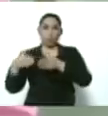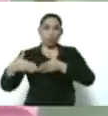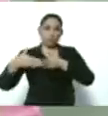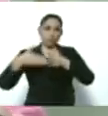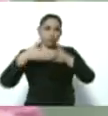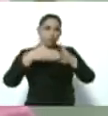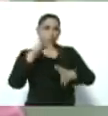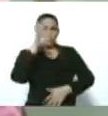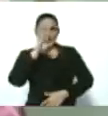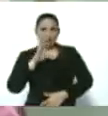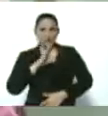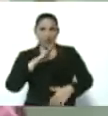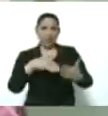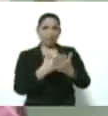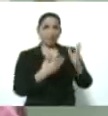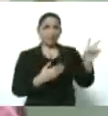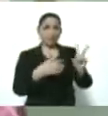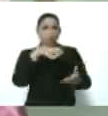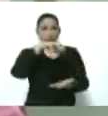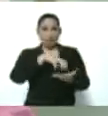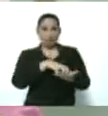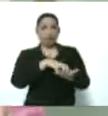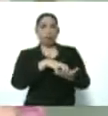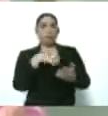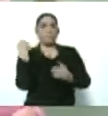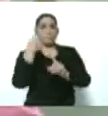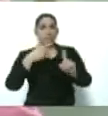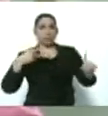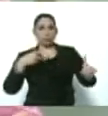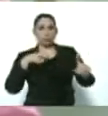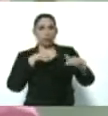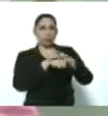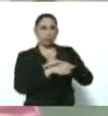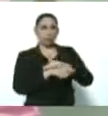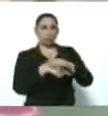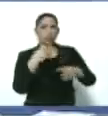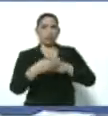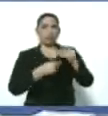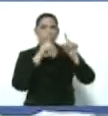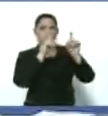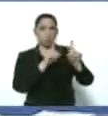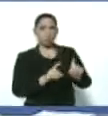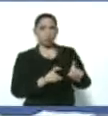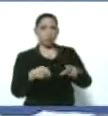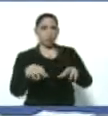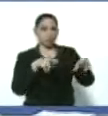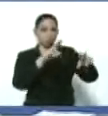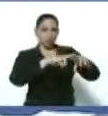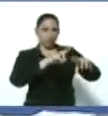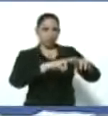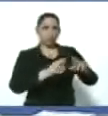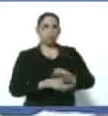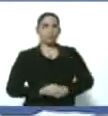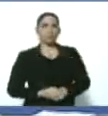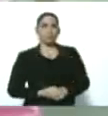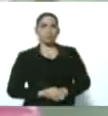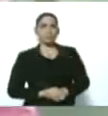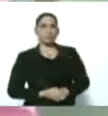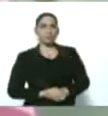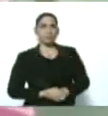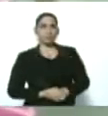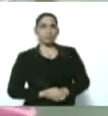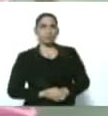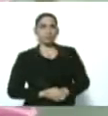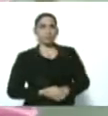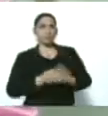Brasil, entró por el estado Amazonas, se le tomó... Por Río Negro. Por Río Negro, correcto. Uh-huh. Y bueno,